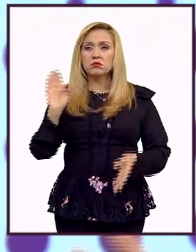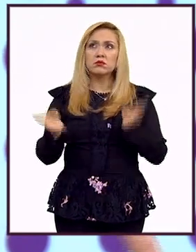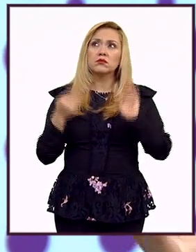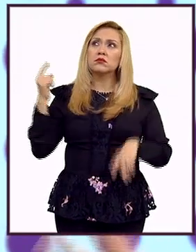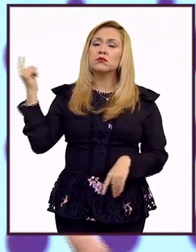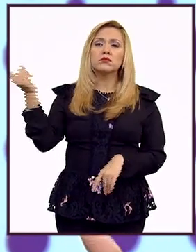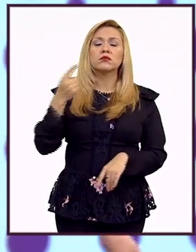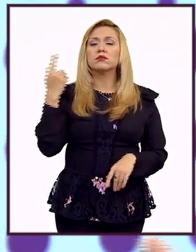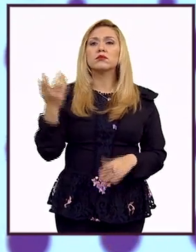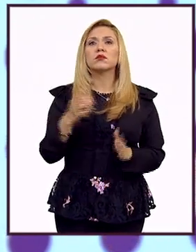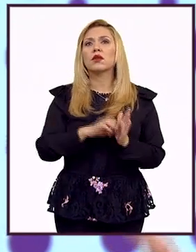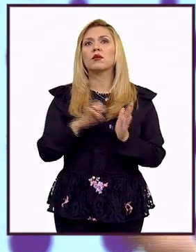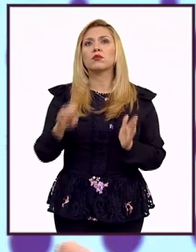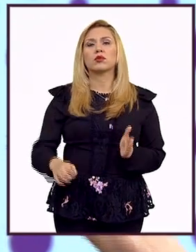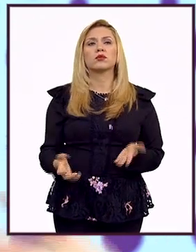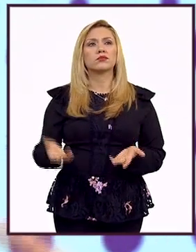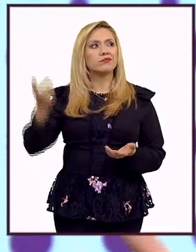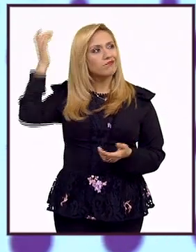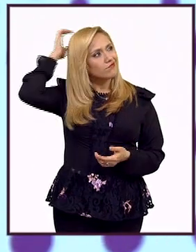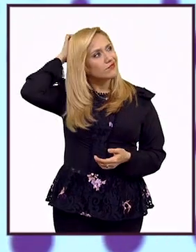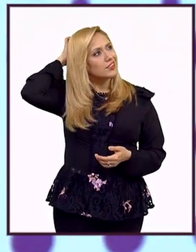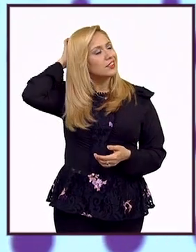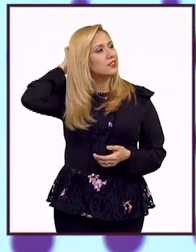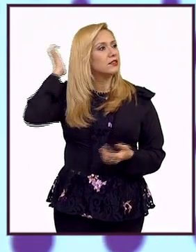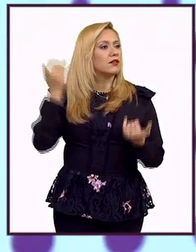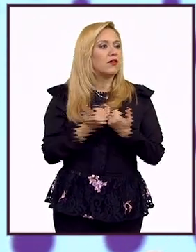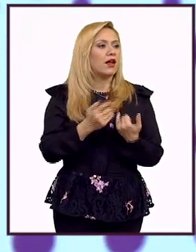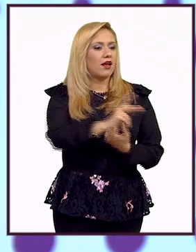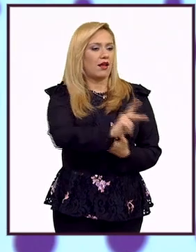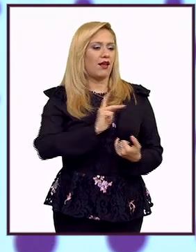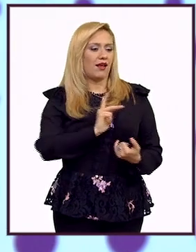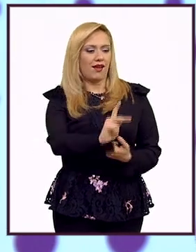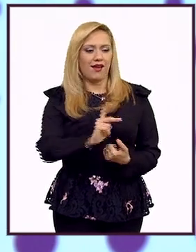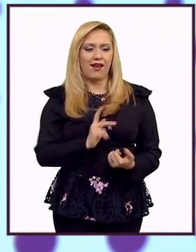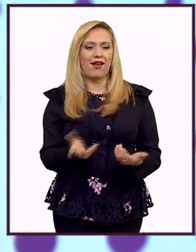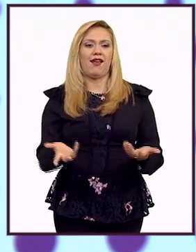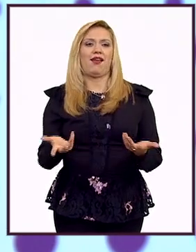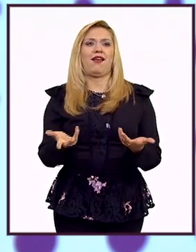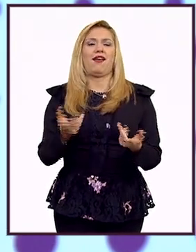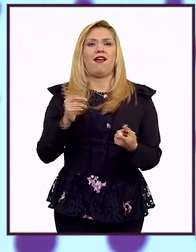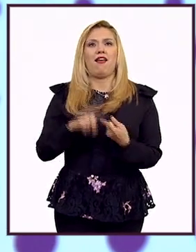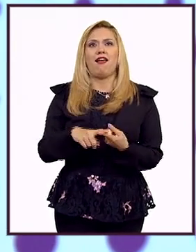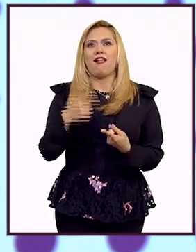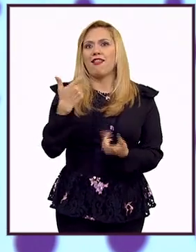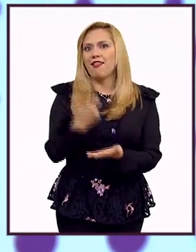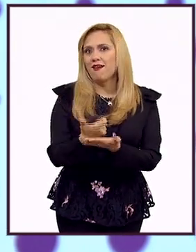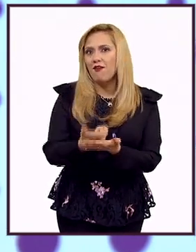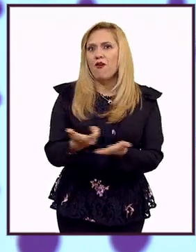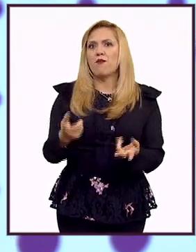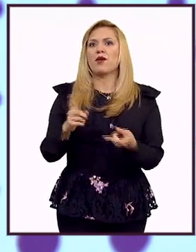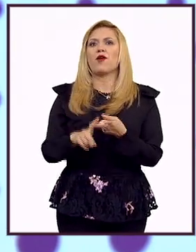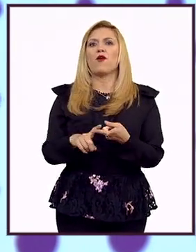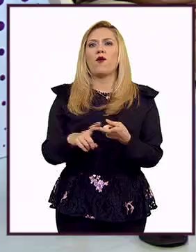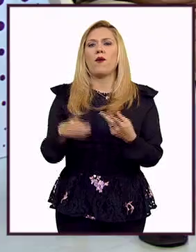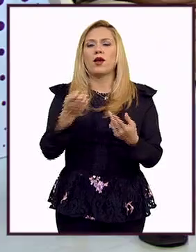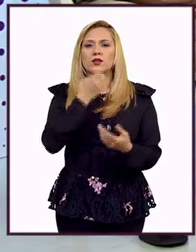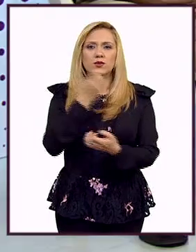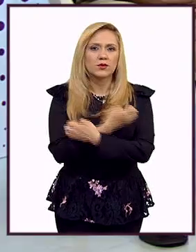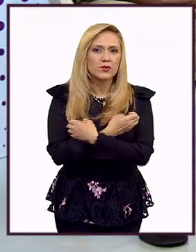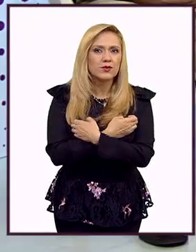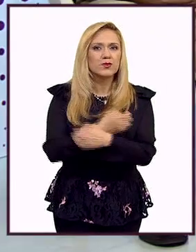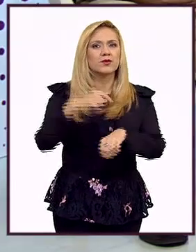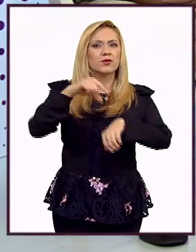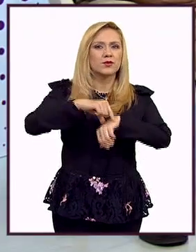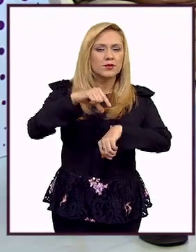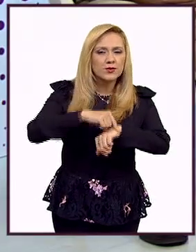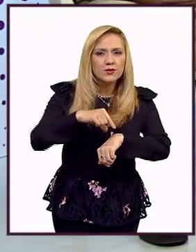no accede, por ejemplo, en las mismas condiciones que la población urbana a derechos económicos, sociales y culturales, a derechos, por ejemplo, como la salud,